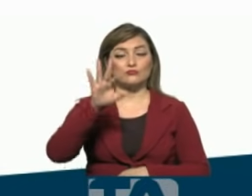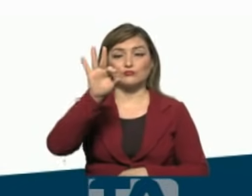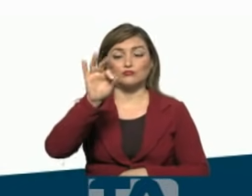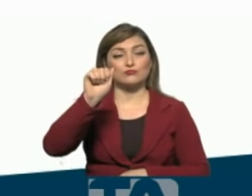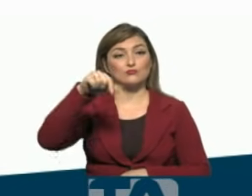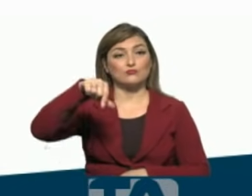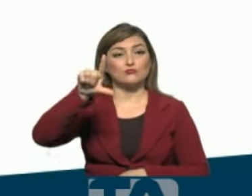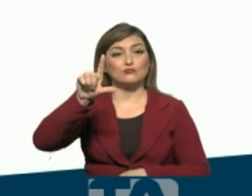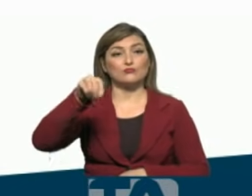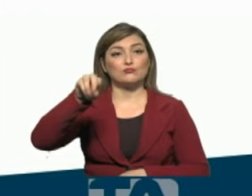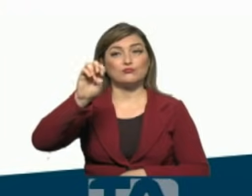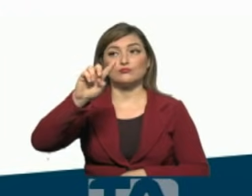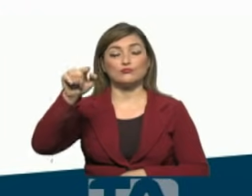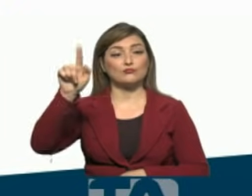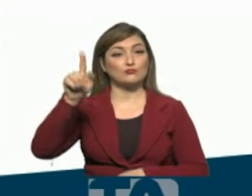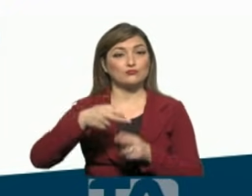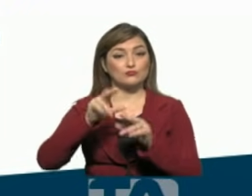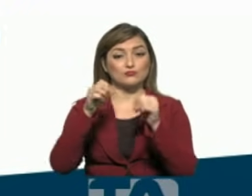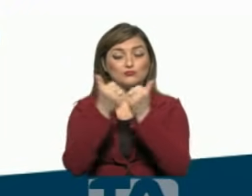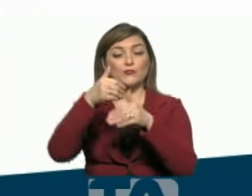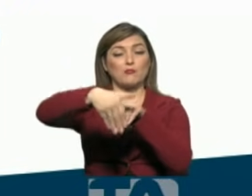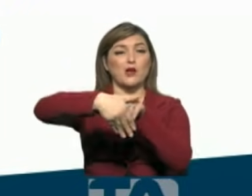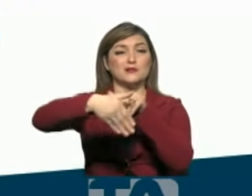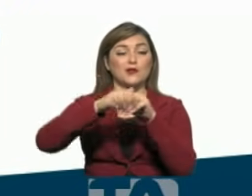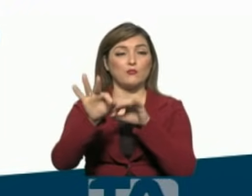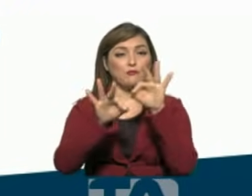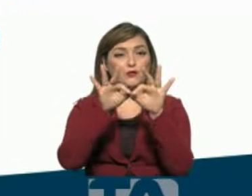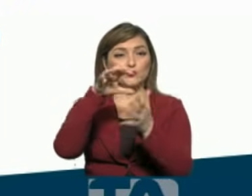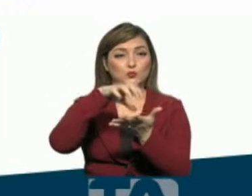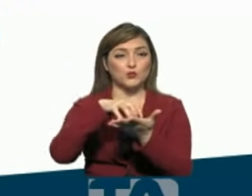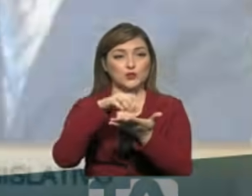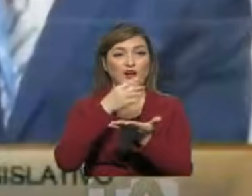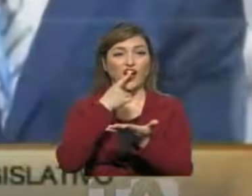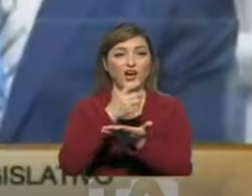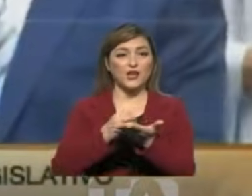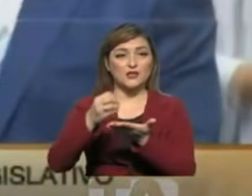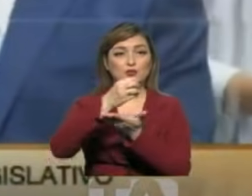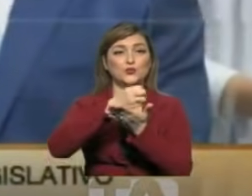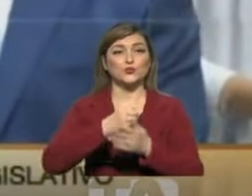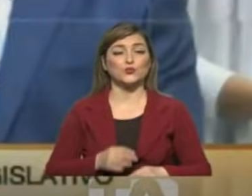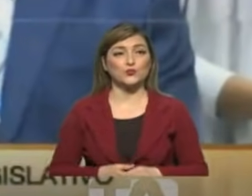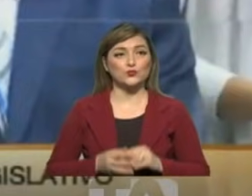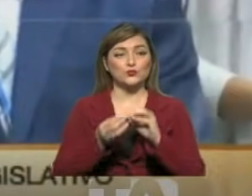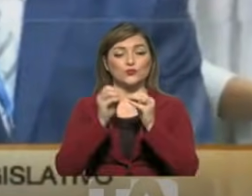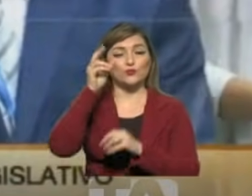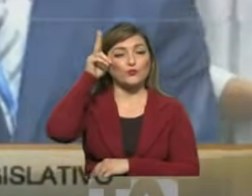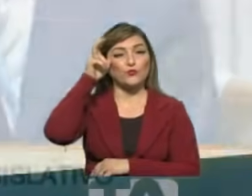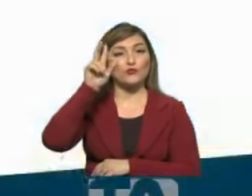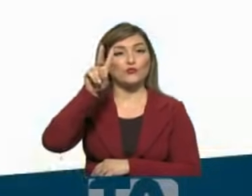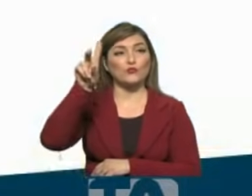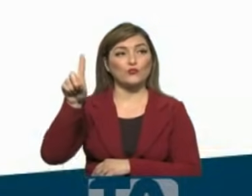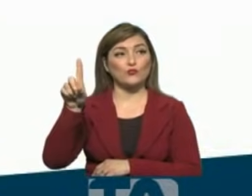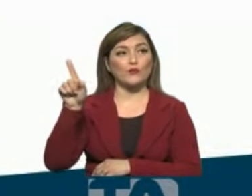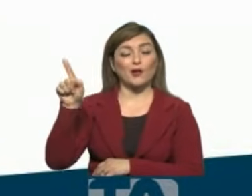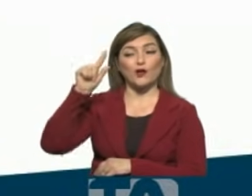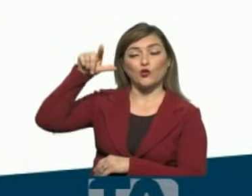Batallas, exlegislador y otrora alcalde de Machala y prefecto de la provincia del Oro. En el movimiento Creo está Francisco Jiménez,